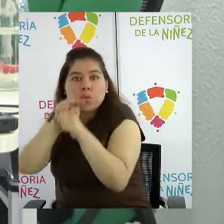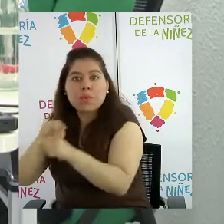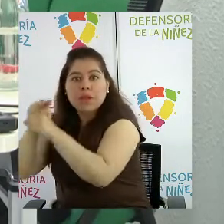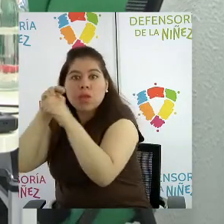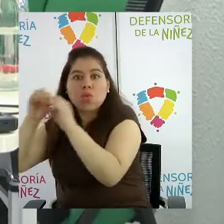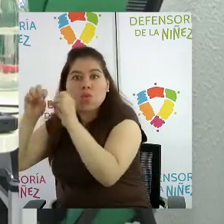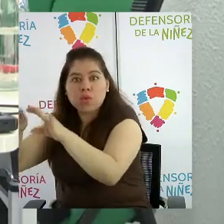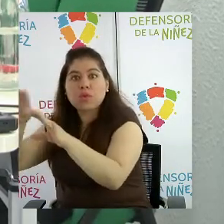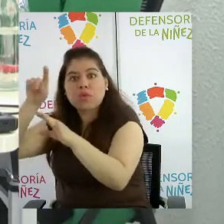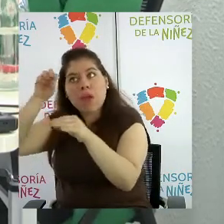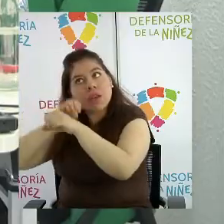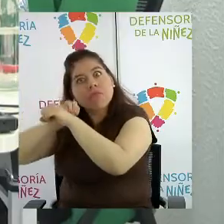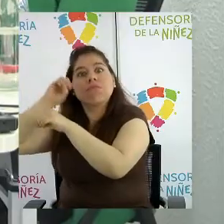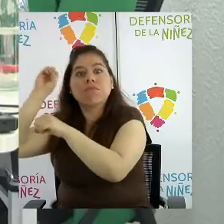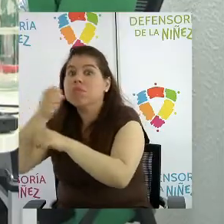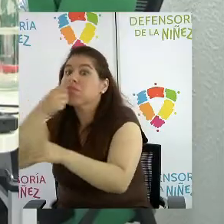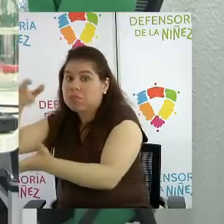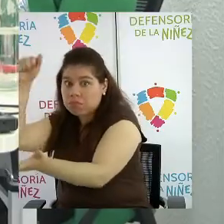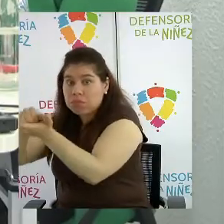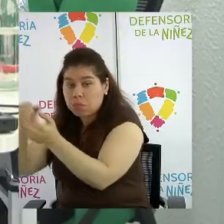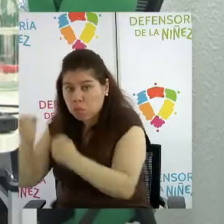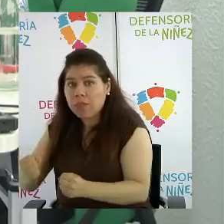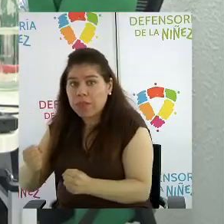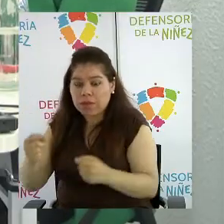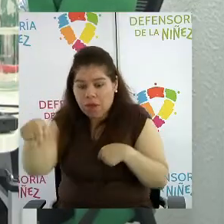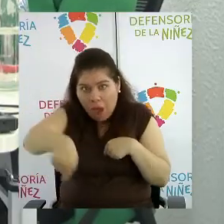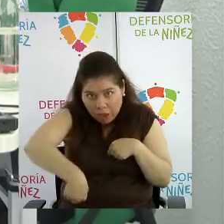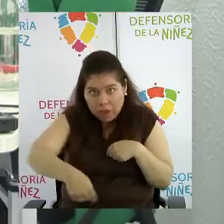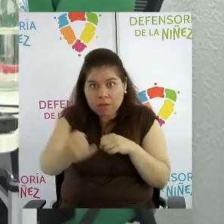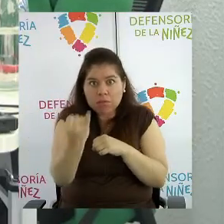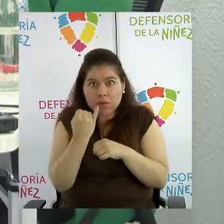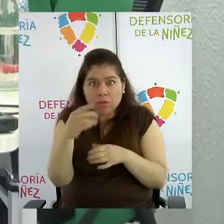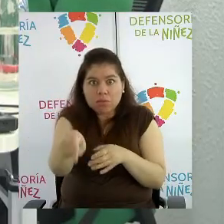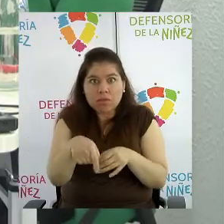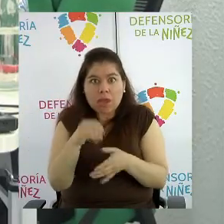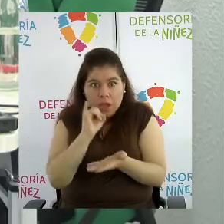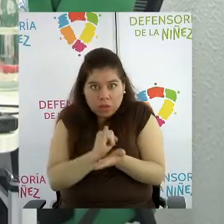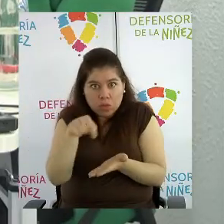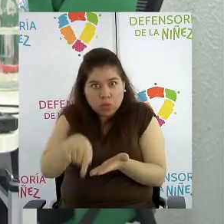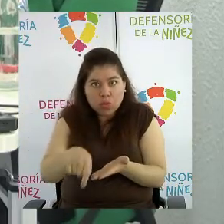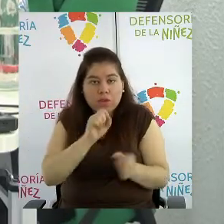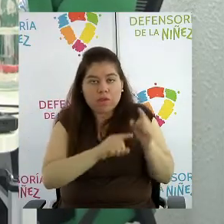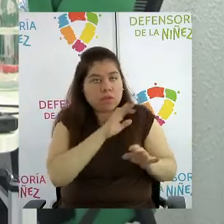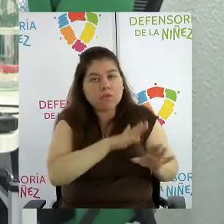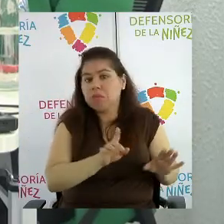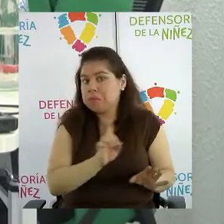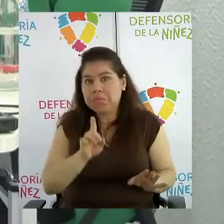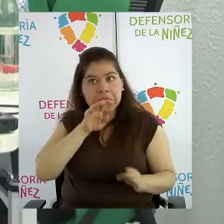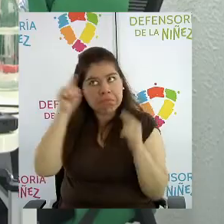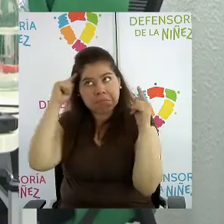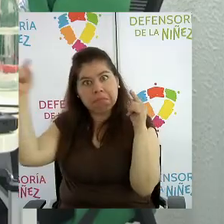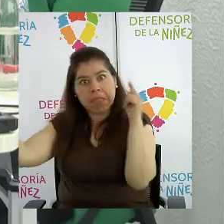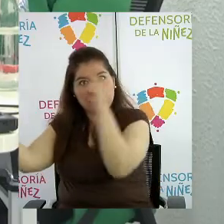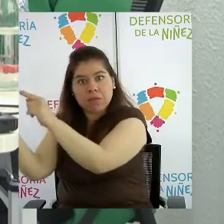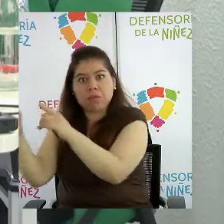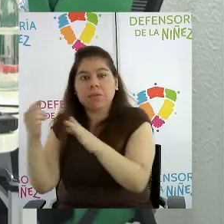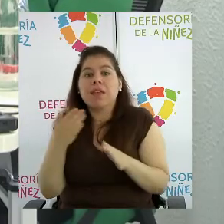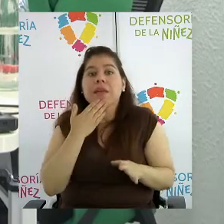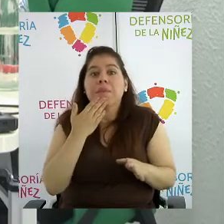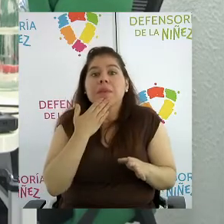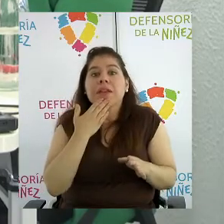Niñez. Y también lo que hemos pedido es que la Subsecretaría de la Niñez, en su obligación de prevenir vulneraciones a los derechos de niños, niñas